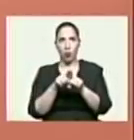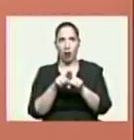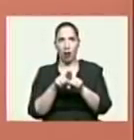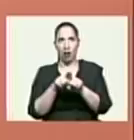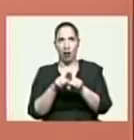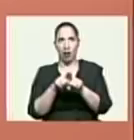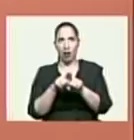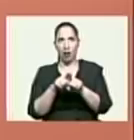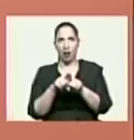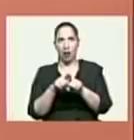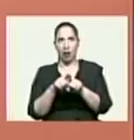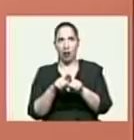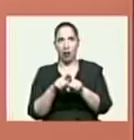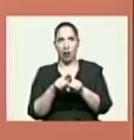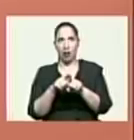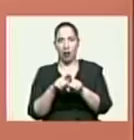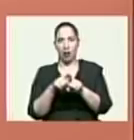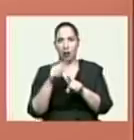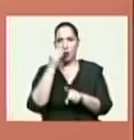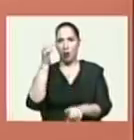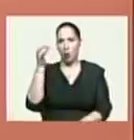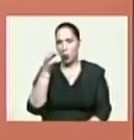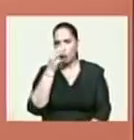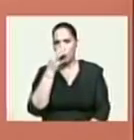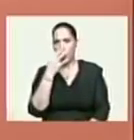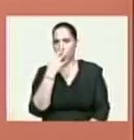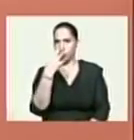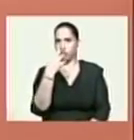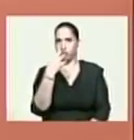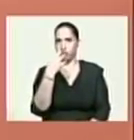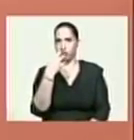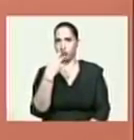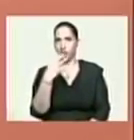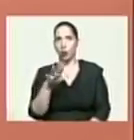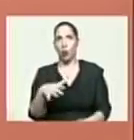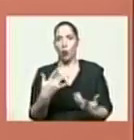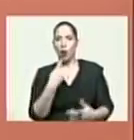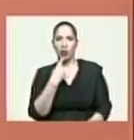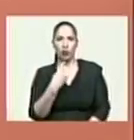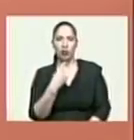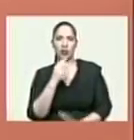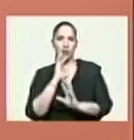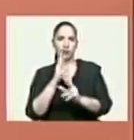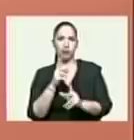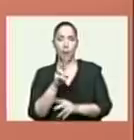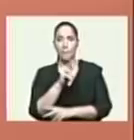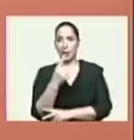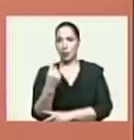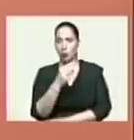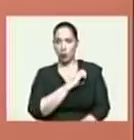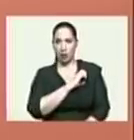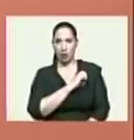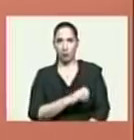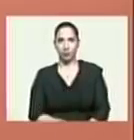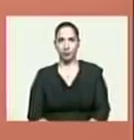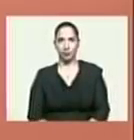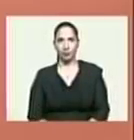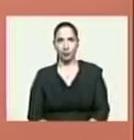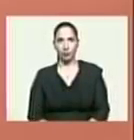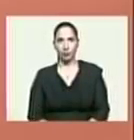una reacción alérgica o que le hubiera picado una abeja a esa señora cuando hace esas declaraciones, el 21 de enero.